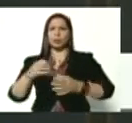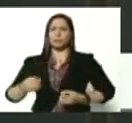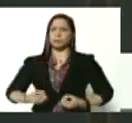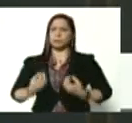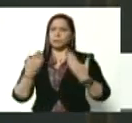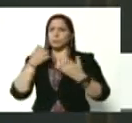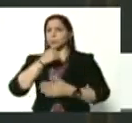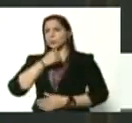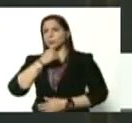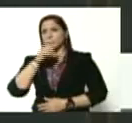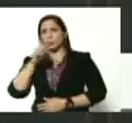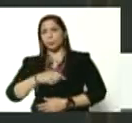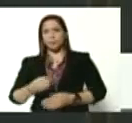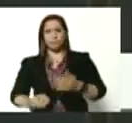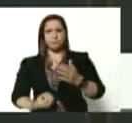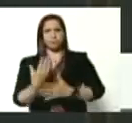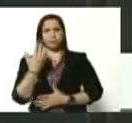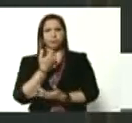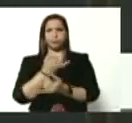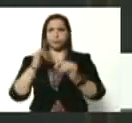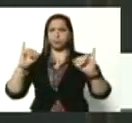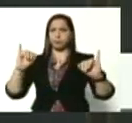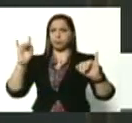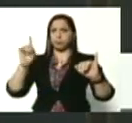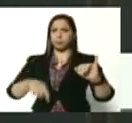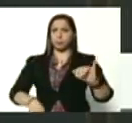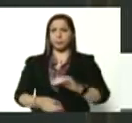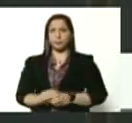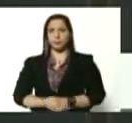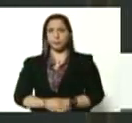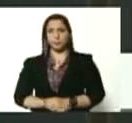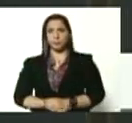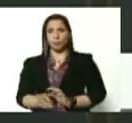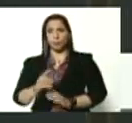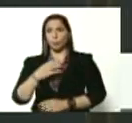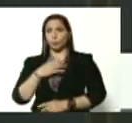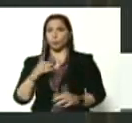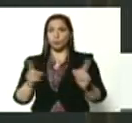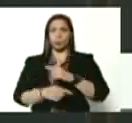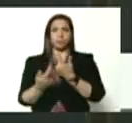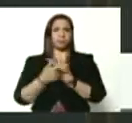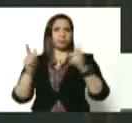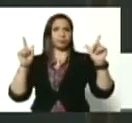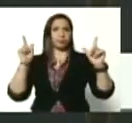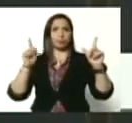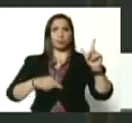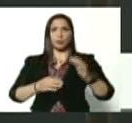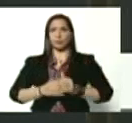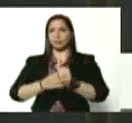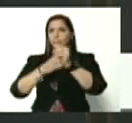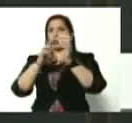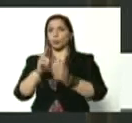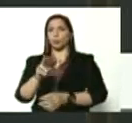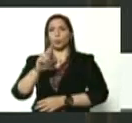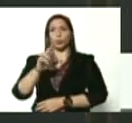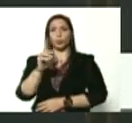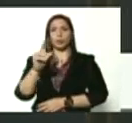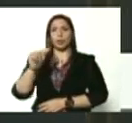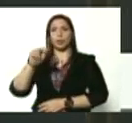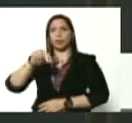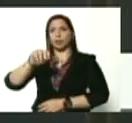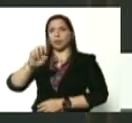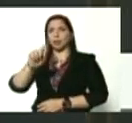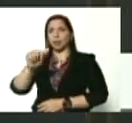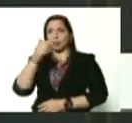resistencia y de insurgencia de independencia irreductible y de veras y liberación del prócer rafael urdaneta frente a la